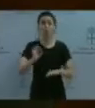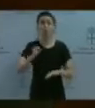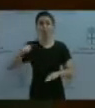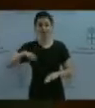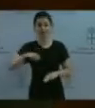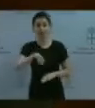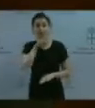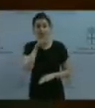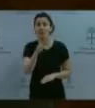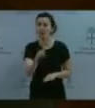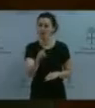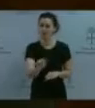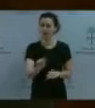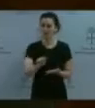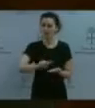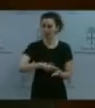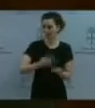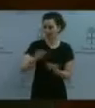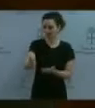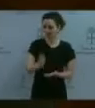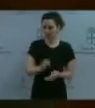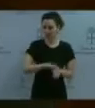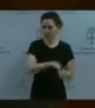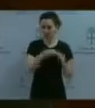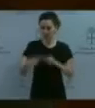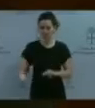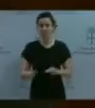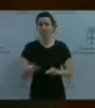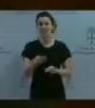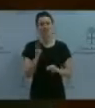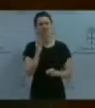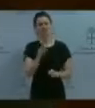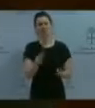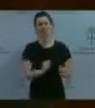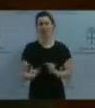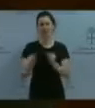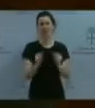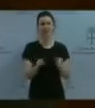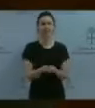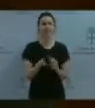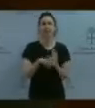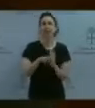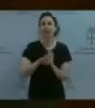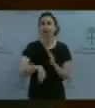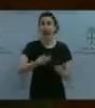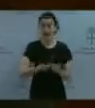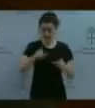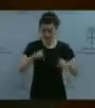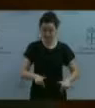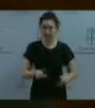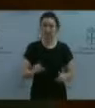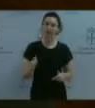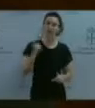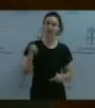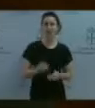digo, es un debate que nunca hubo en esta Cámara hasta esta legislatura y parece un poco impostado.